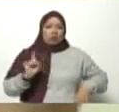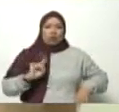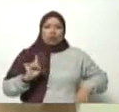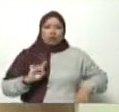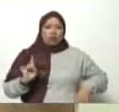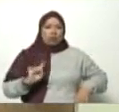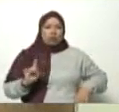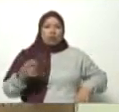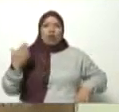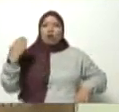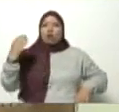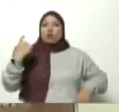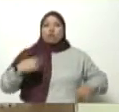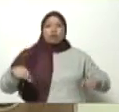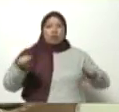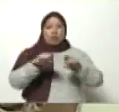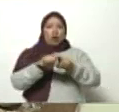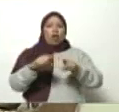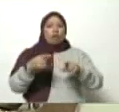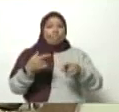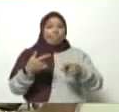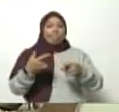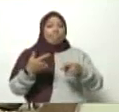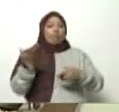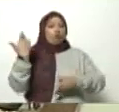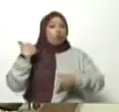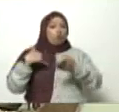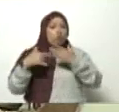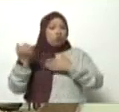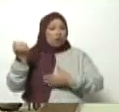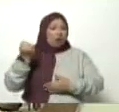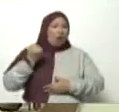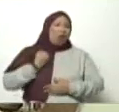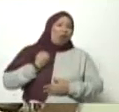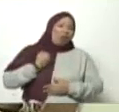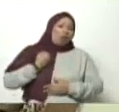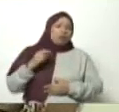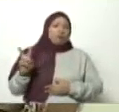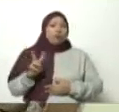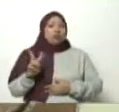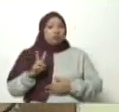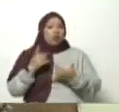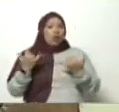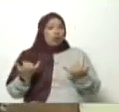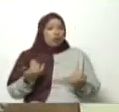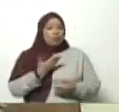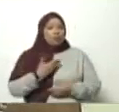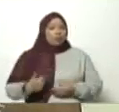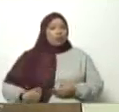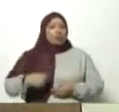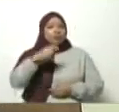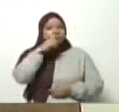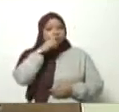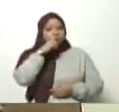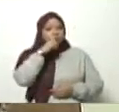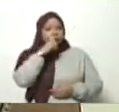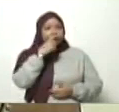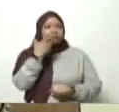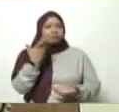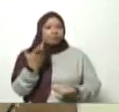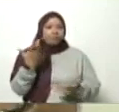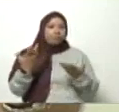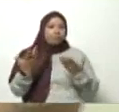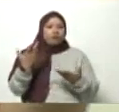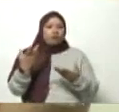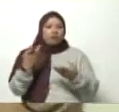Y de Colombia, bueno, tú sabes lo que ha ocurrido con respecto a Venezuela. Ahora, de ser garantes del